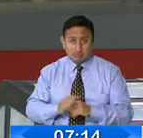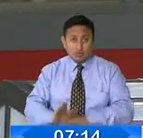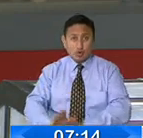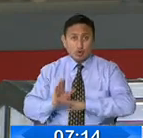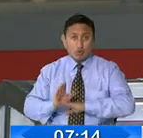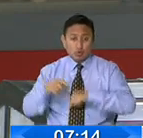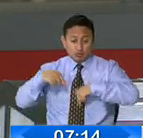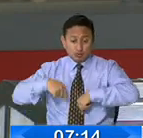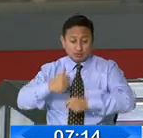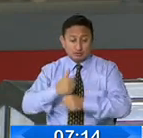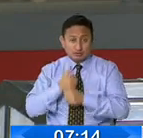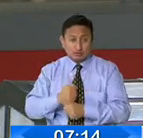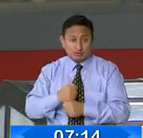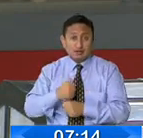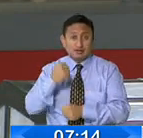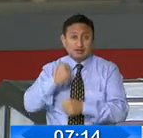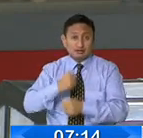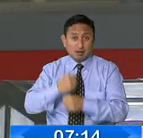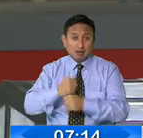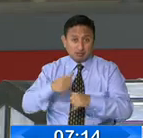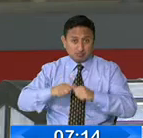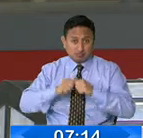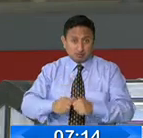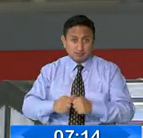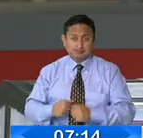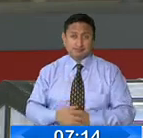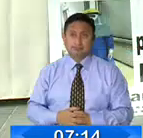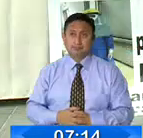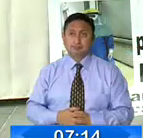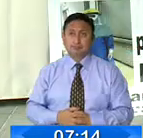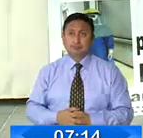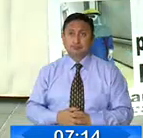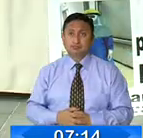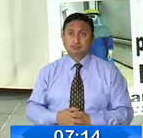la estabilidad laboral de ese sector.